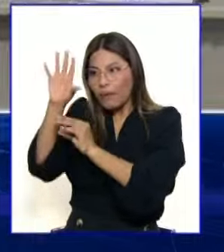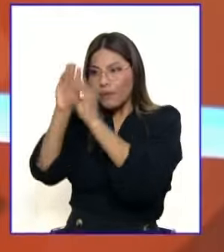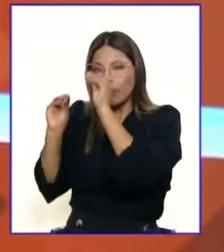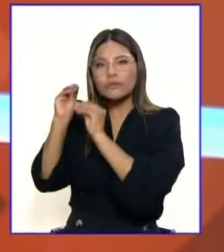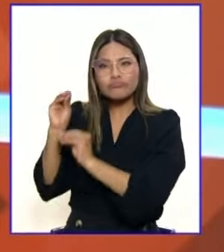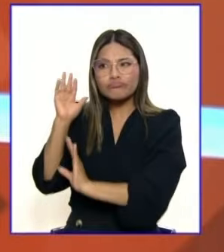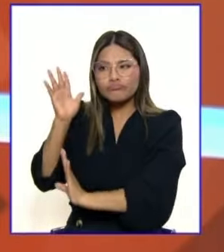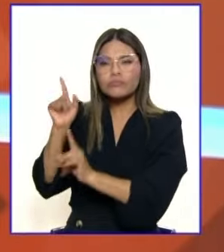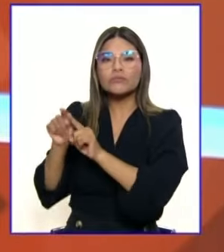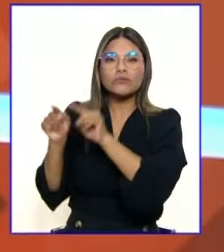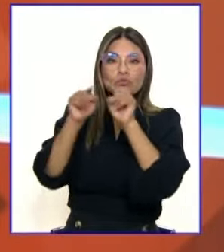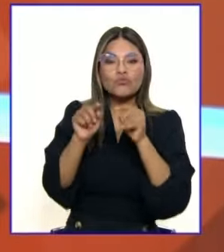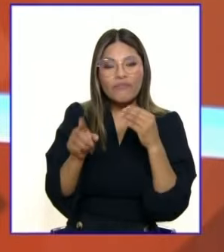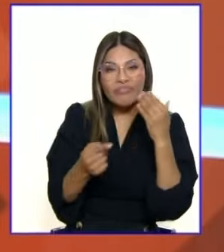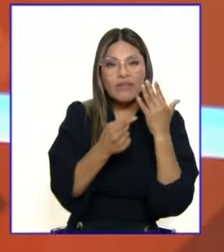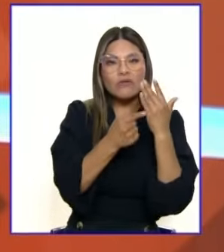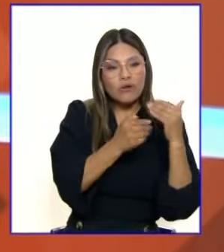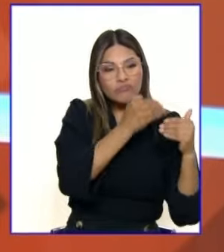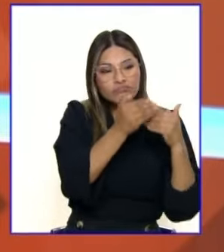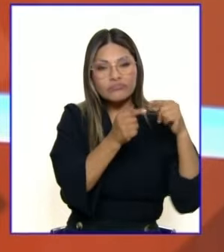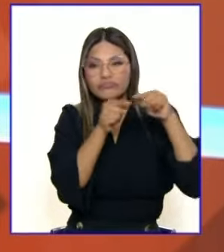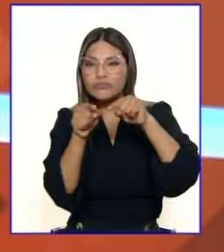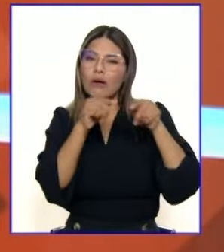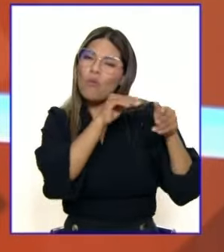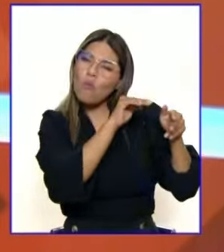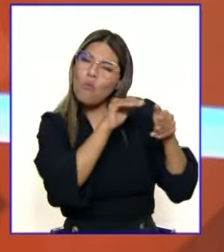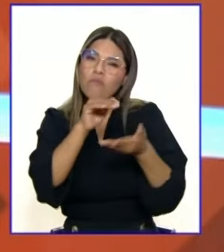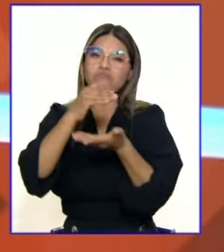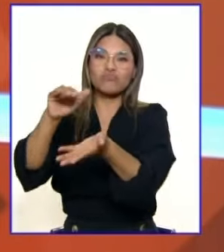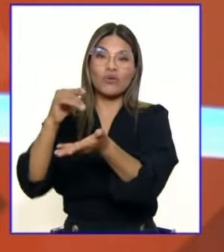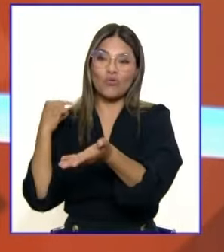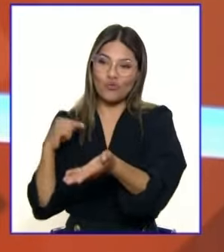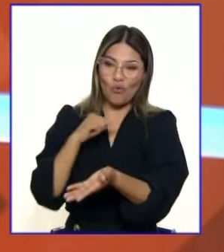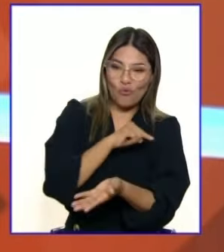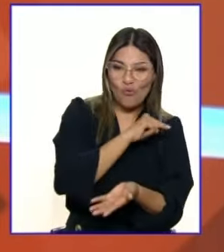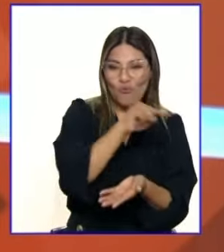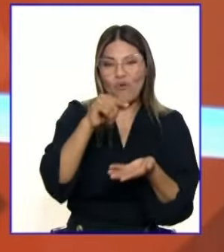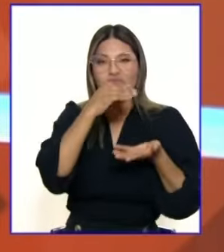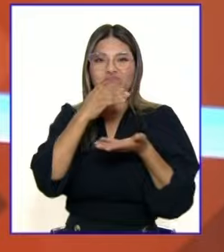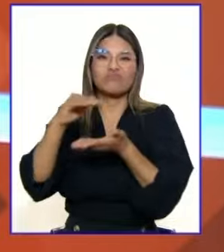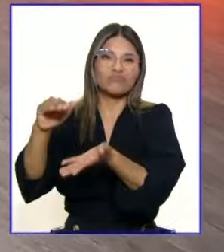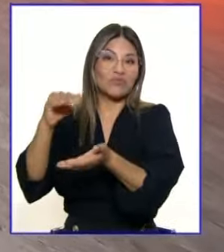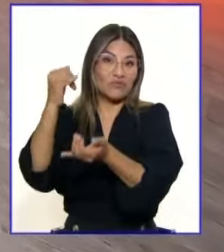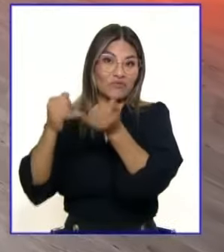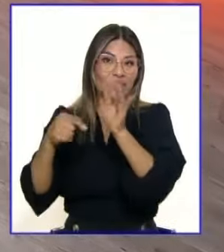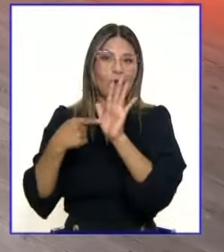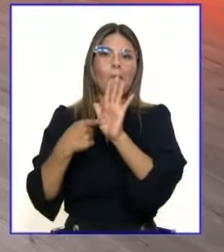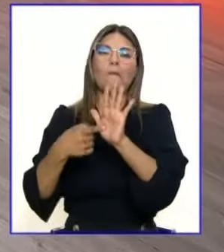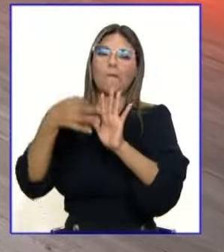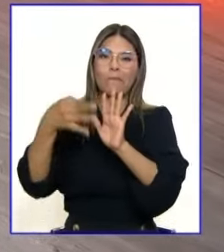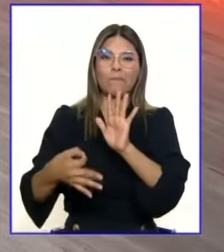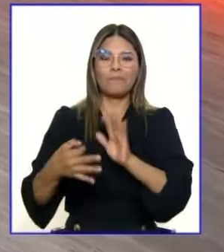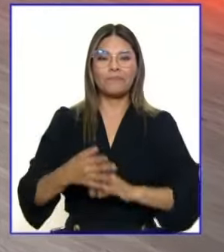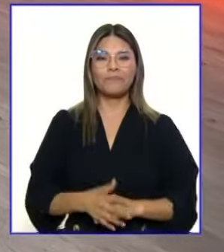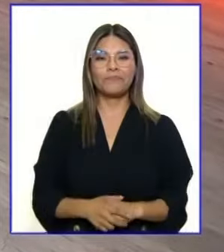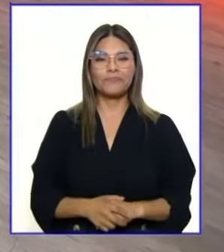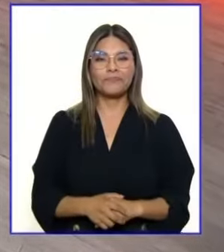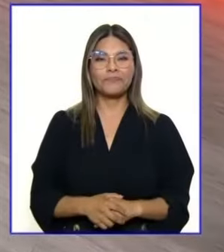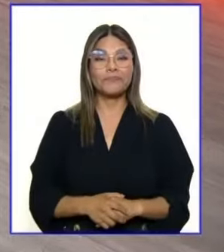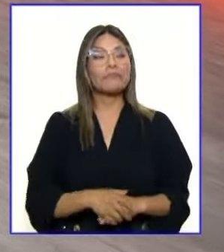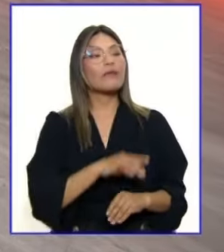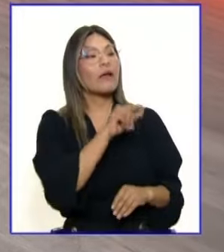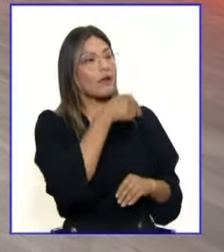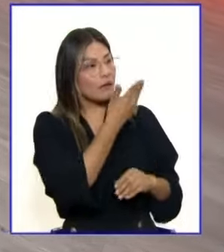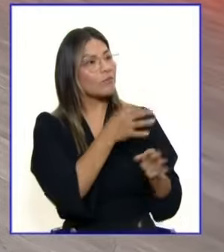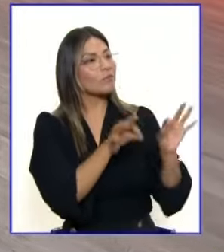esos son aspectos sumamente relevantes en este contexto global comercial en la actualidad. Y es lo que permite la tecnología, ¿no? Que no